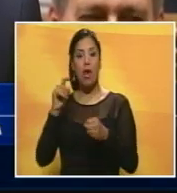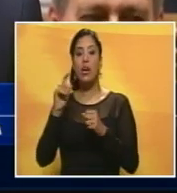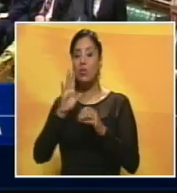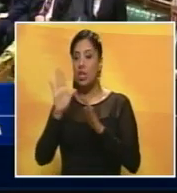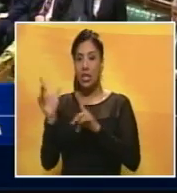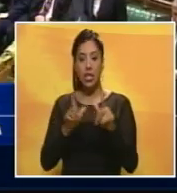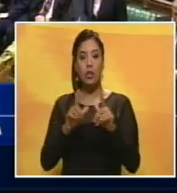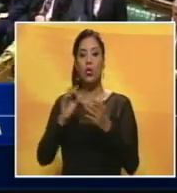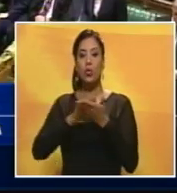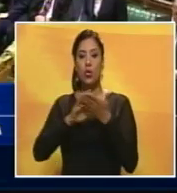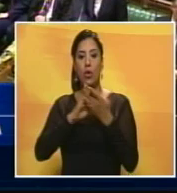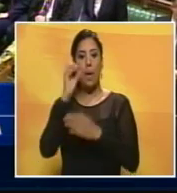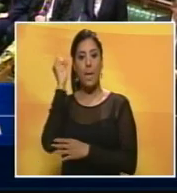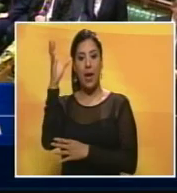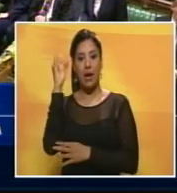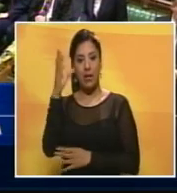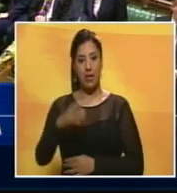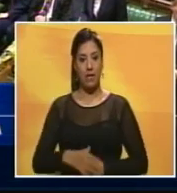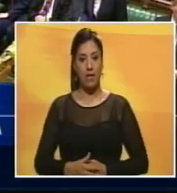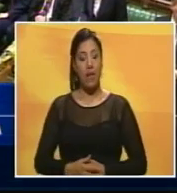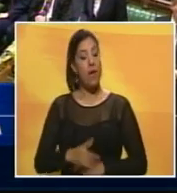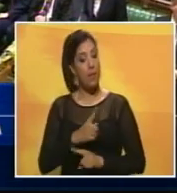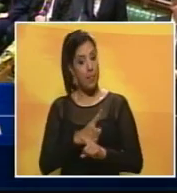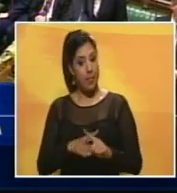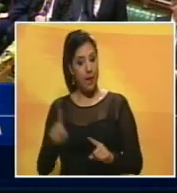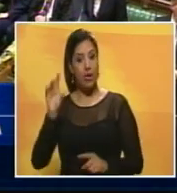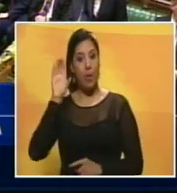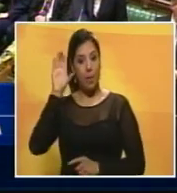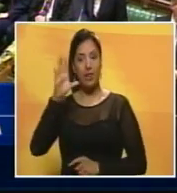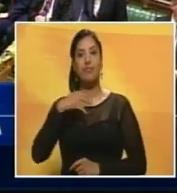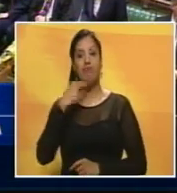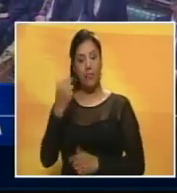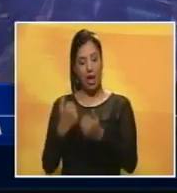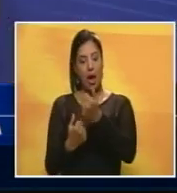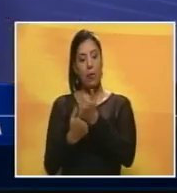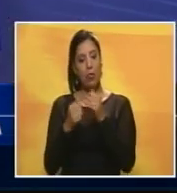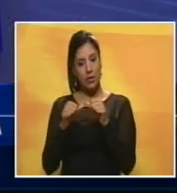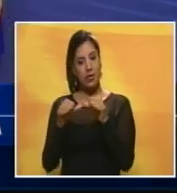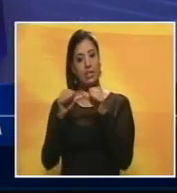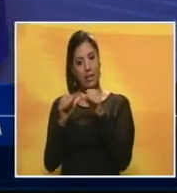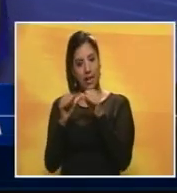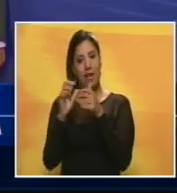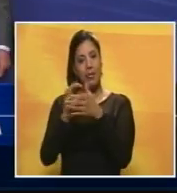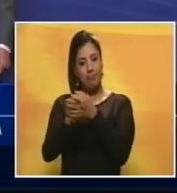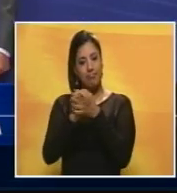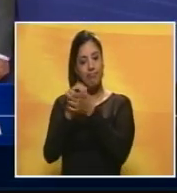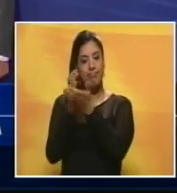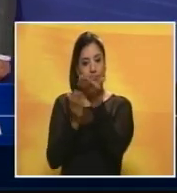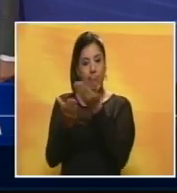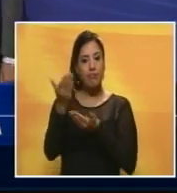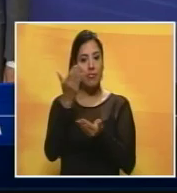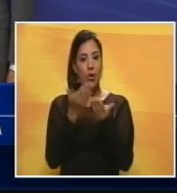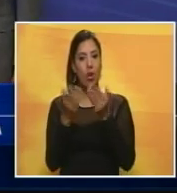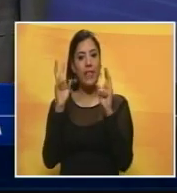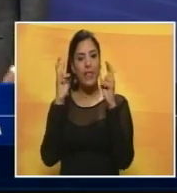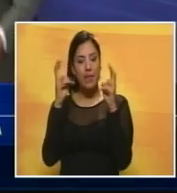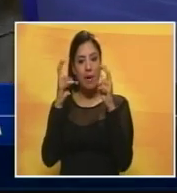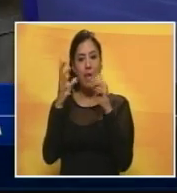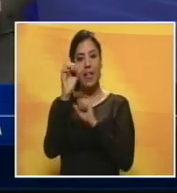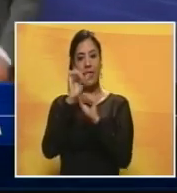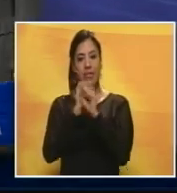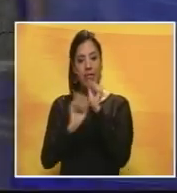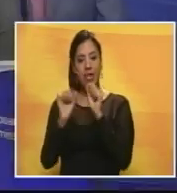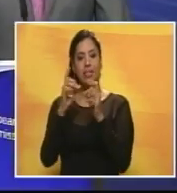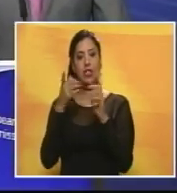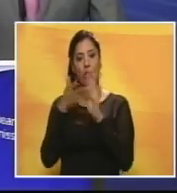su primer trámite en el Parlamento británico. Sin embargo, el país expresó su apoyo para continuar una estrecha cooperación con el bloque en materia de defensa